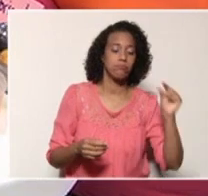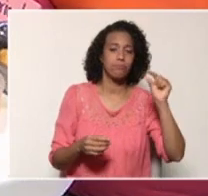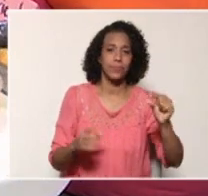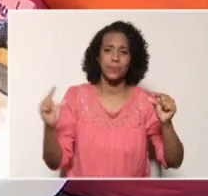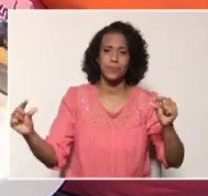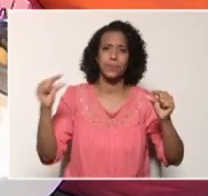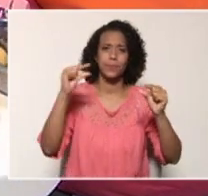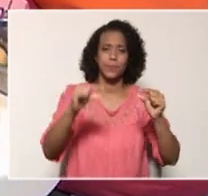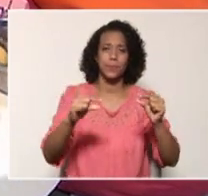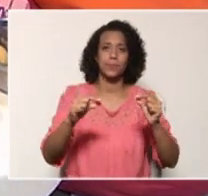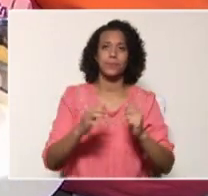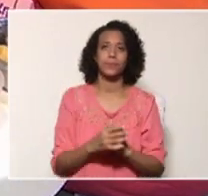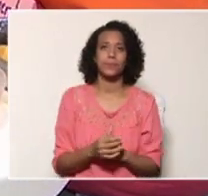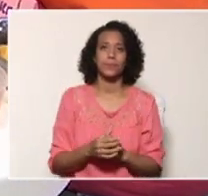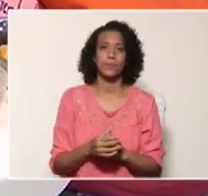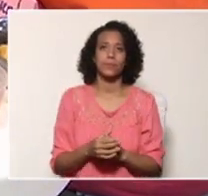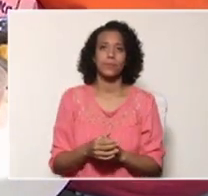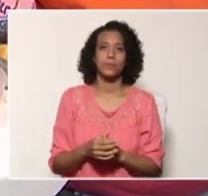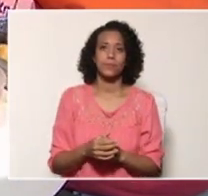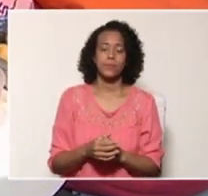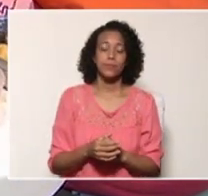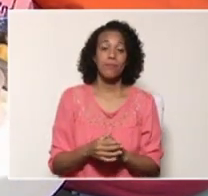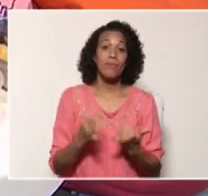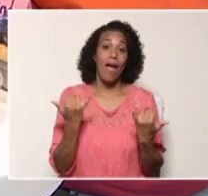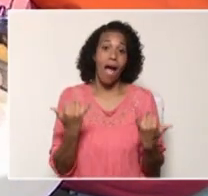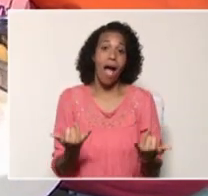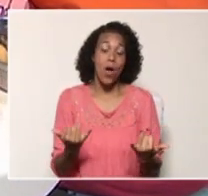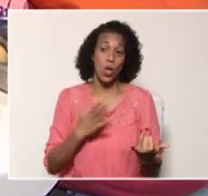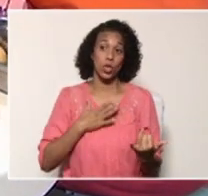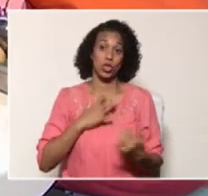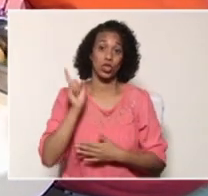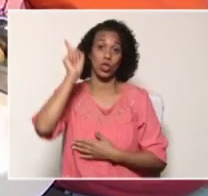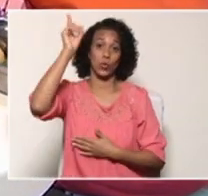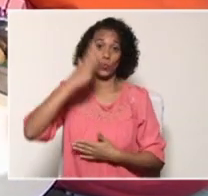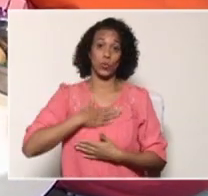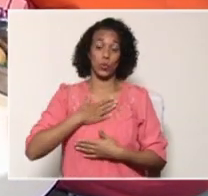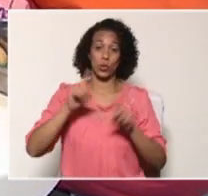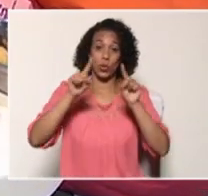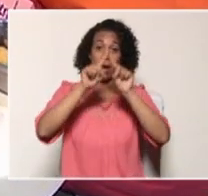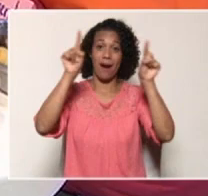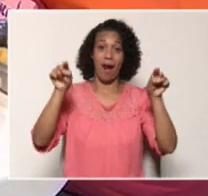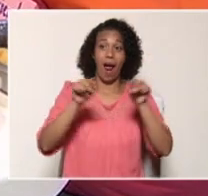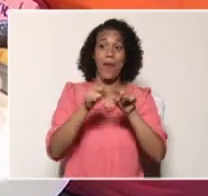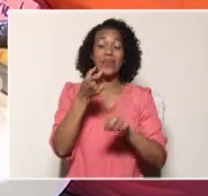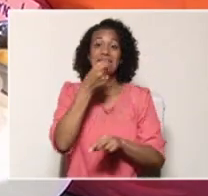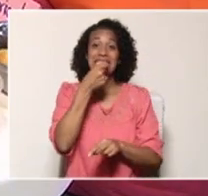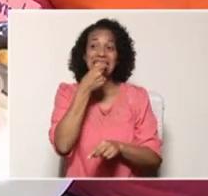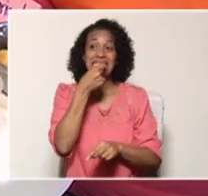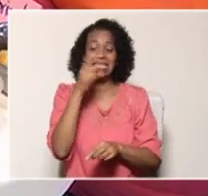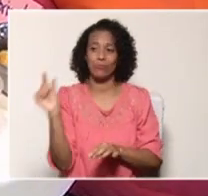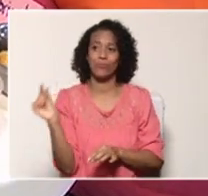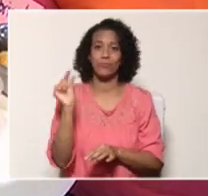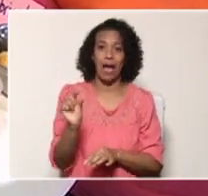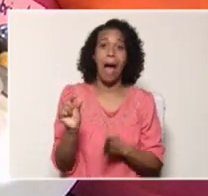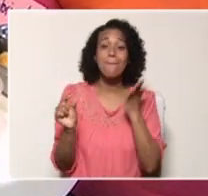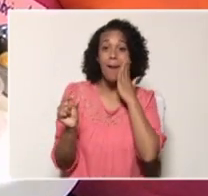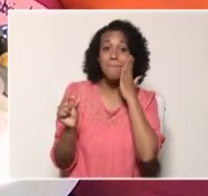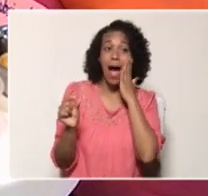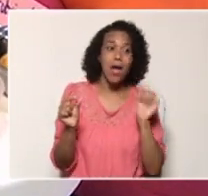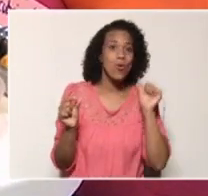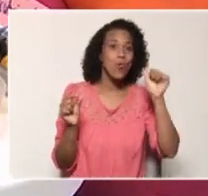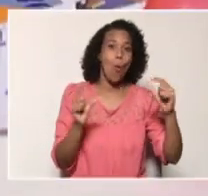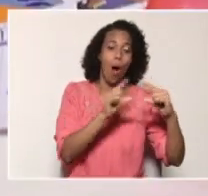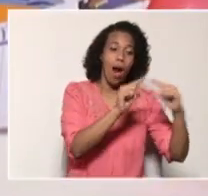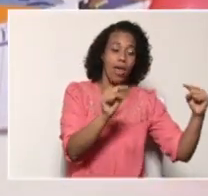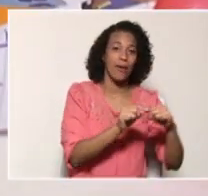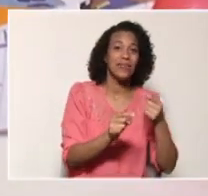izquierdo. Y así puede ser que el niño ahora le toca su turno y él escoge el rectángulo de color verde. Mamá tiene que seguir lo